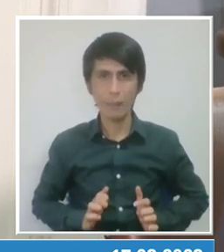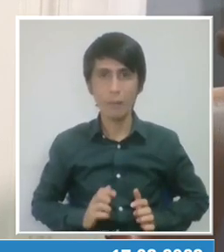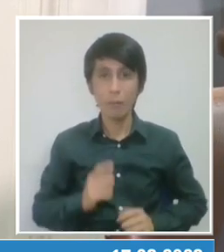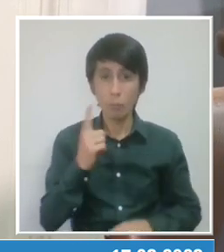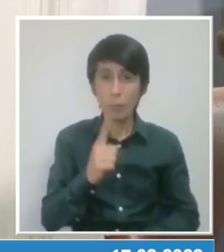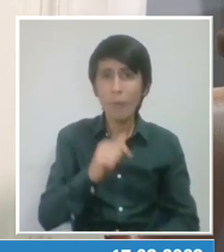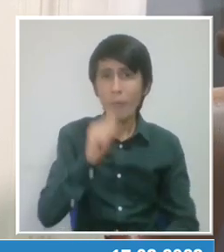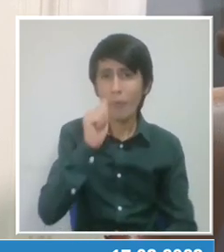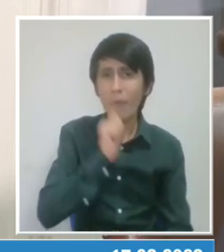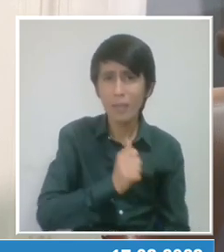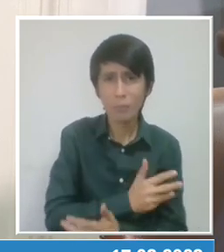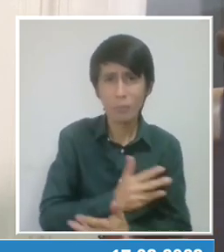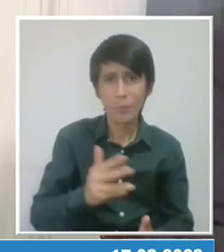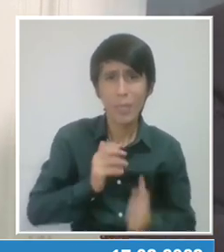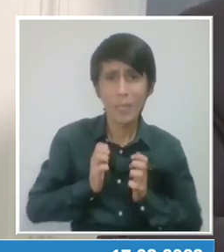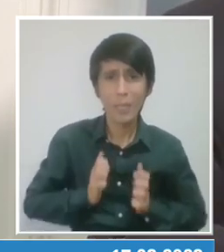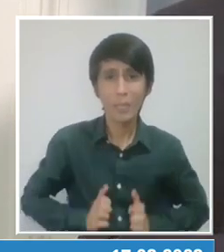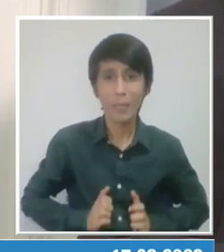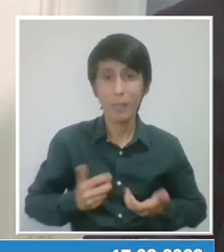momentos, en la convivencia